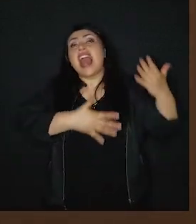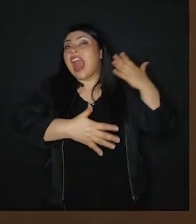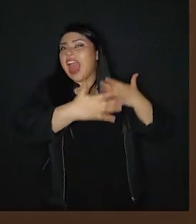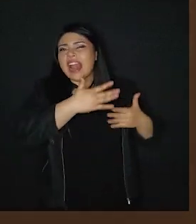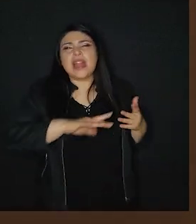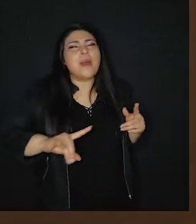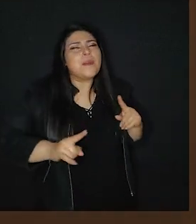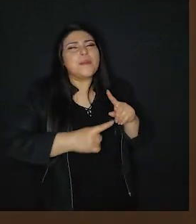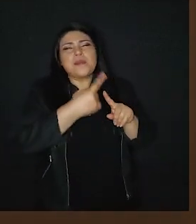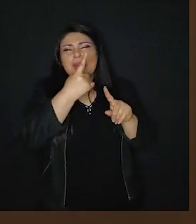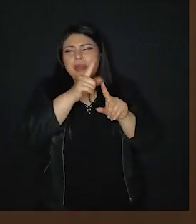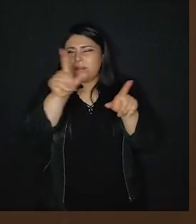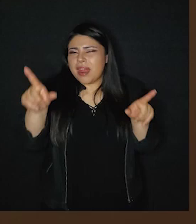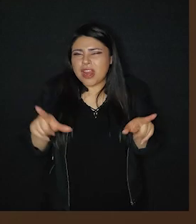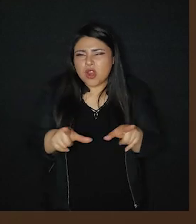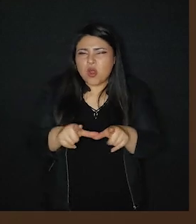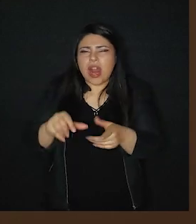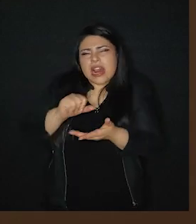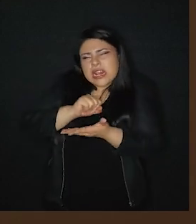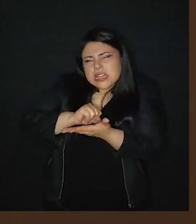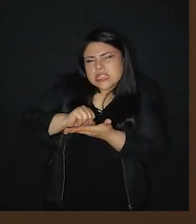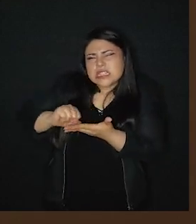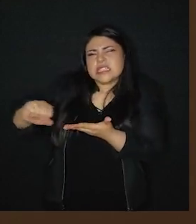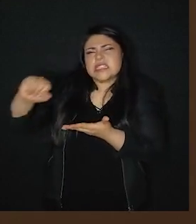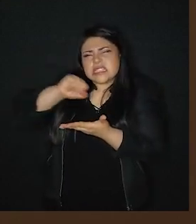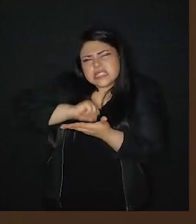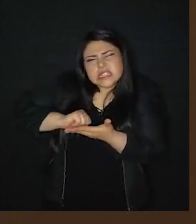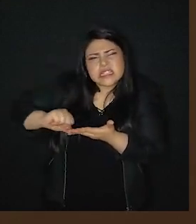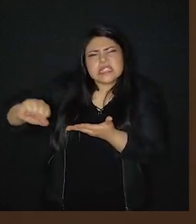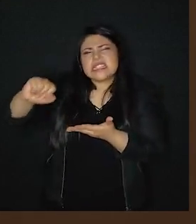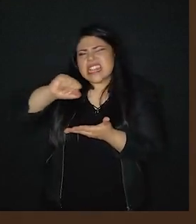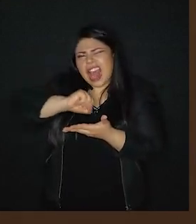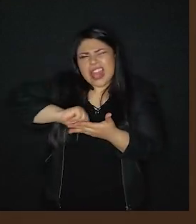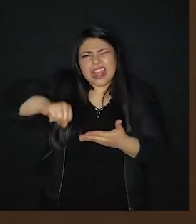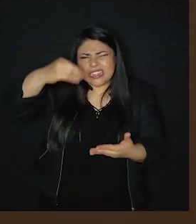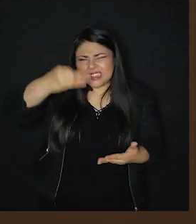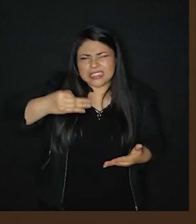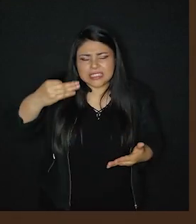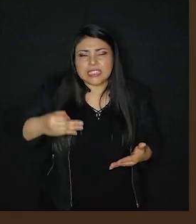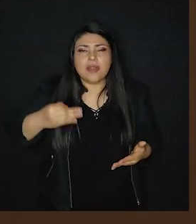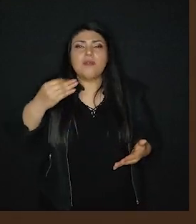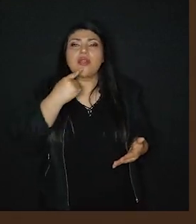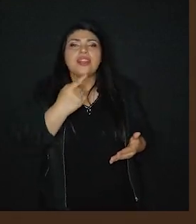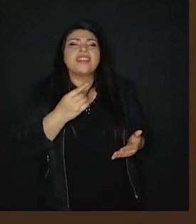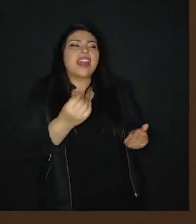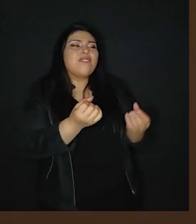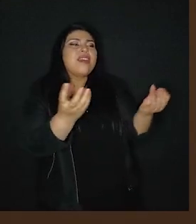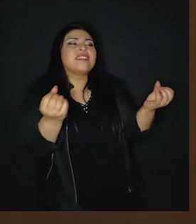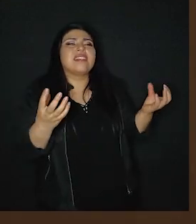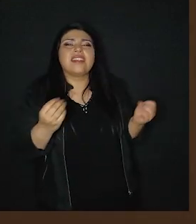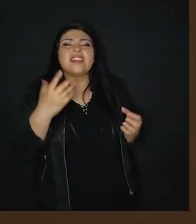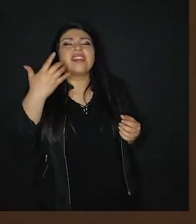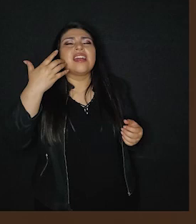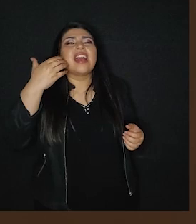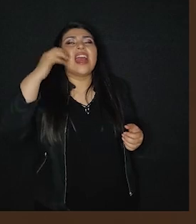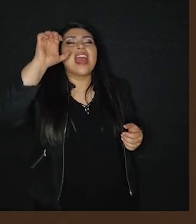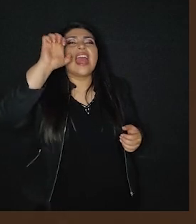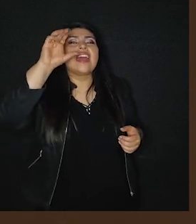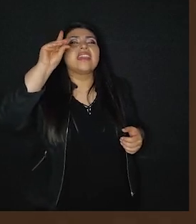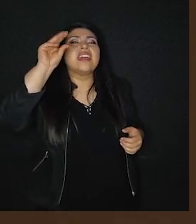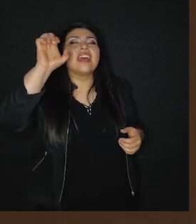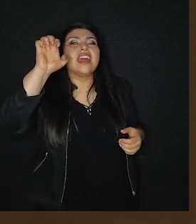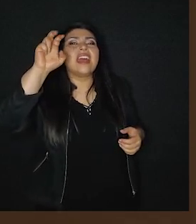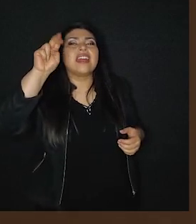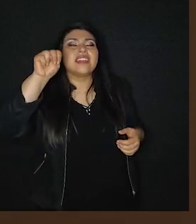yo creo que es cierto y te voy a explicar por qué porque Dios creó la Tierra el lugar santo pero